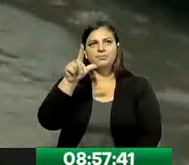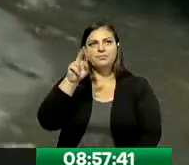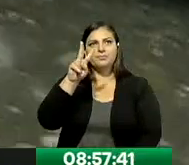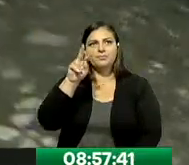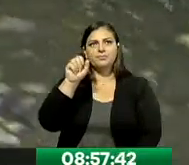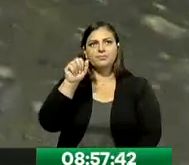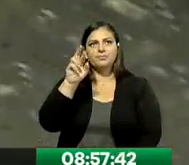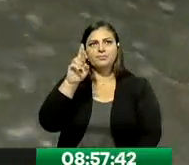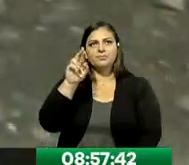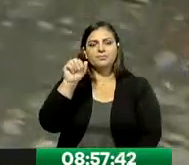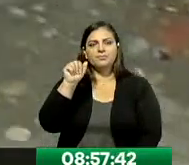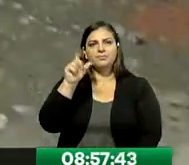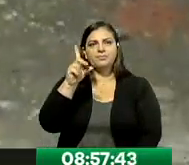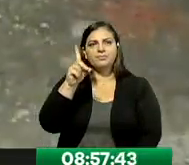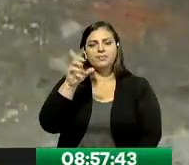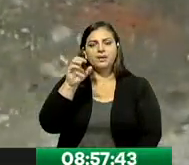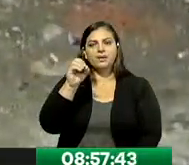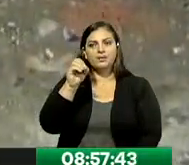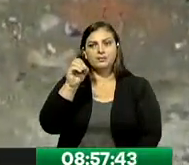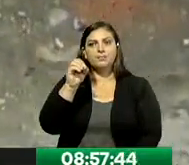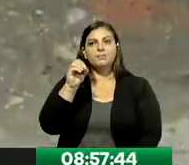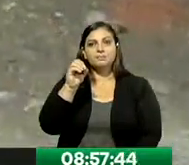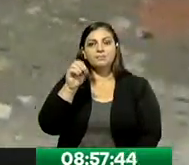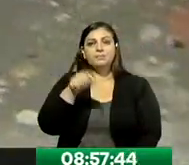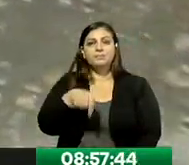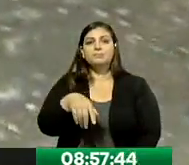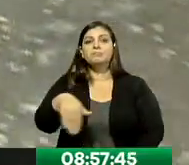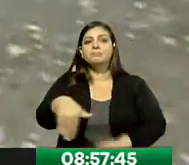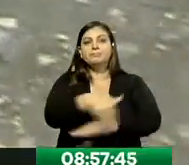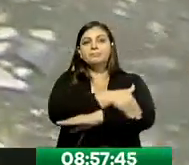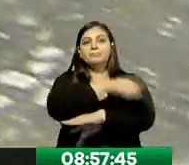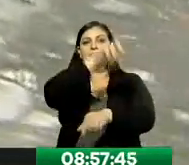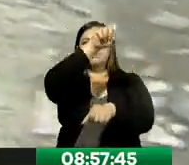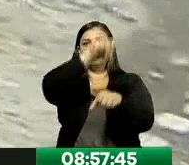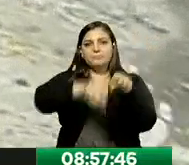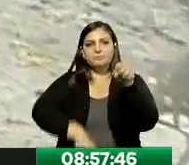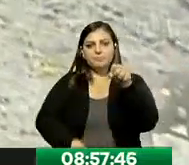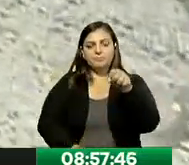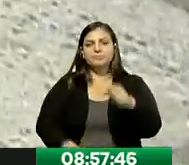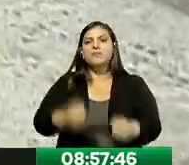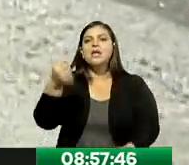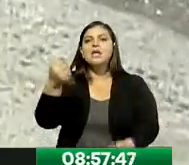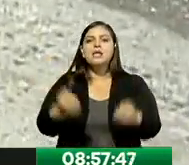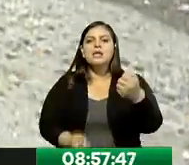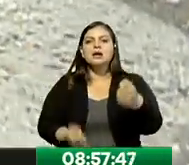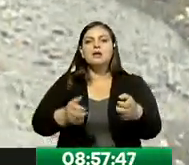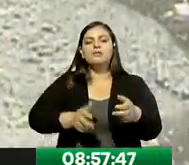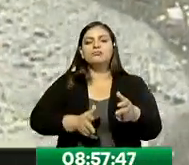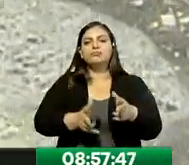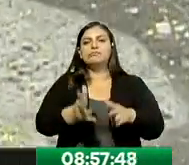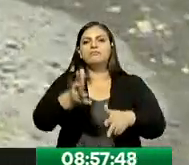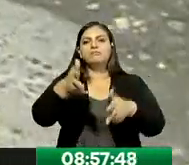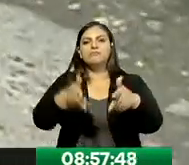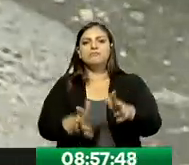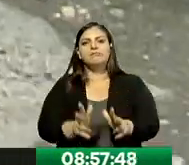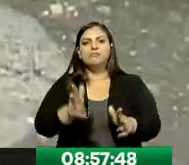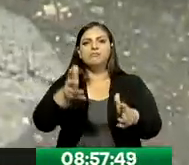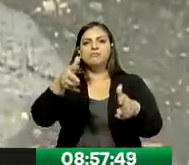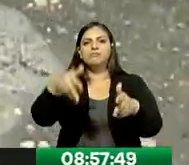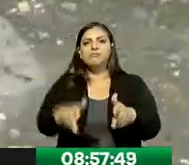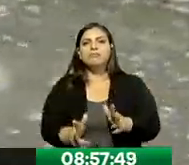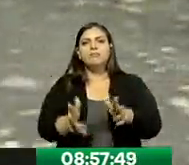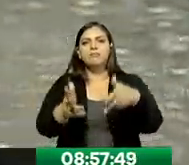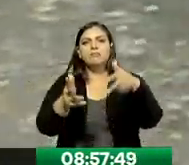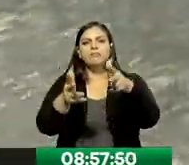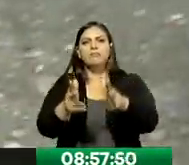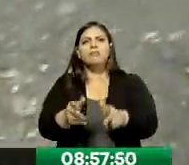el bolsillo, y para los moradores. El polvo, los accidentes de tránsito, los caballeros justamente dicen, queremos